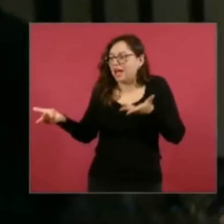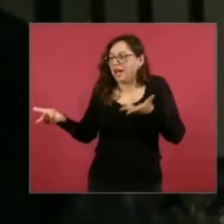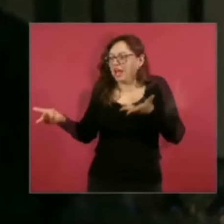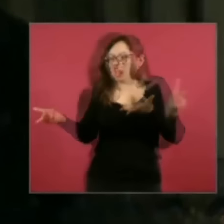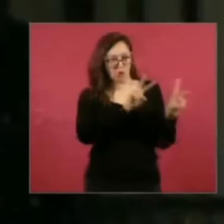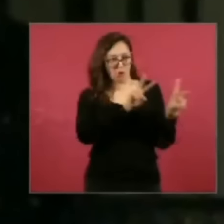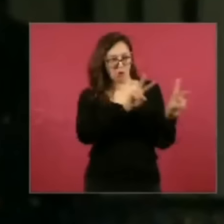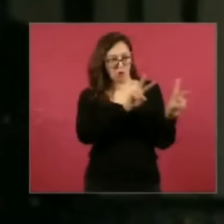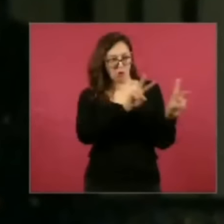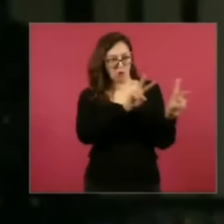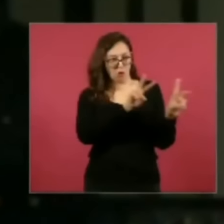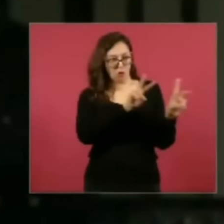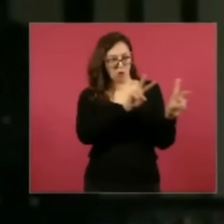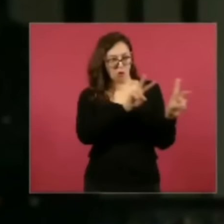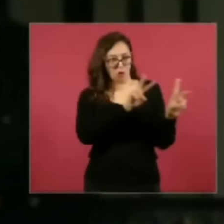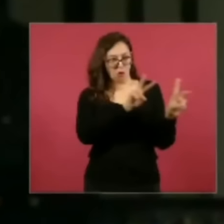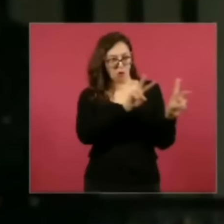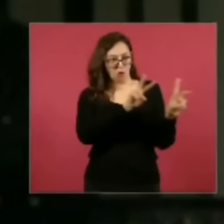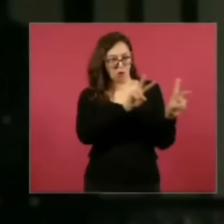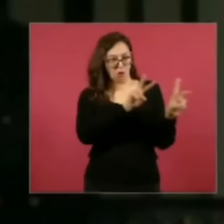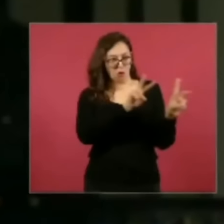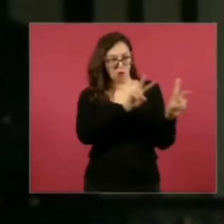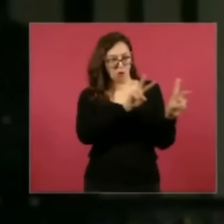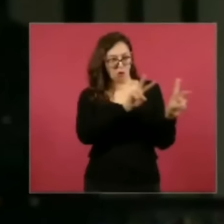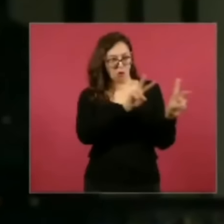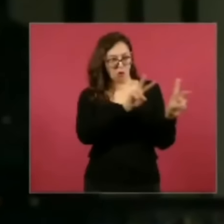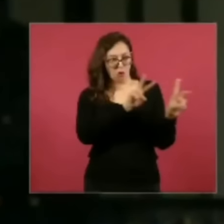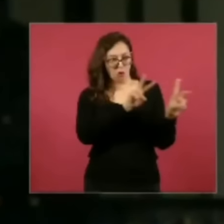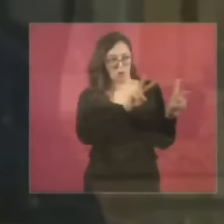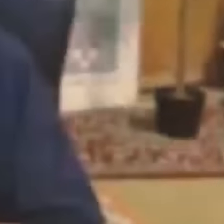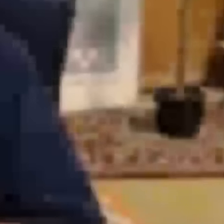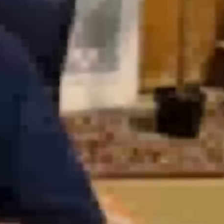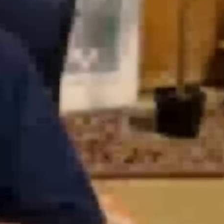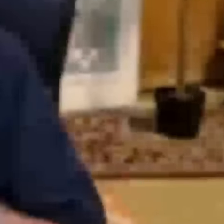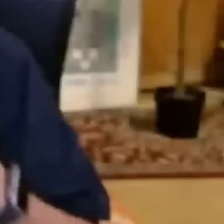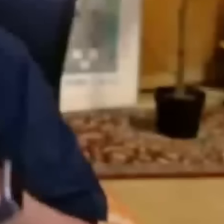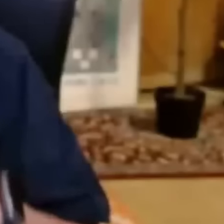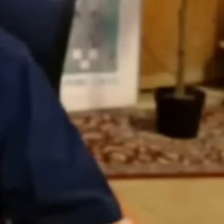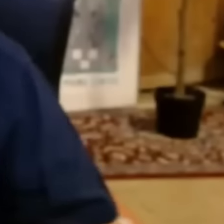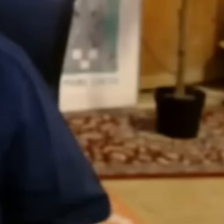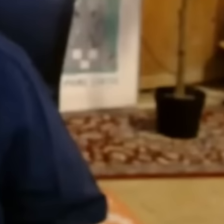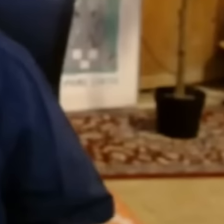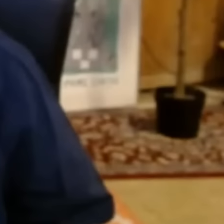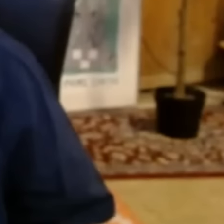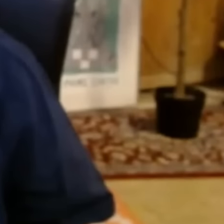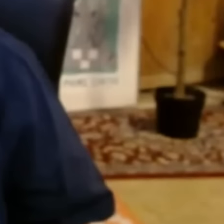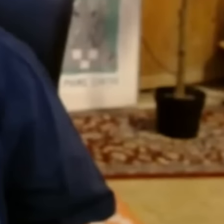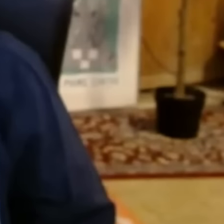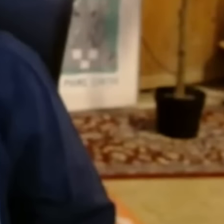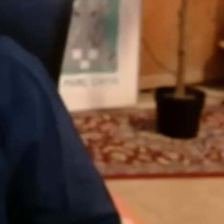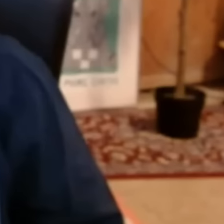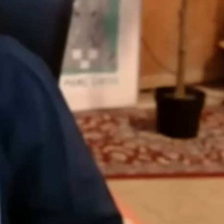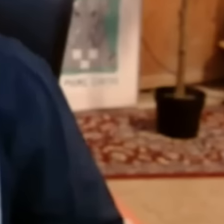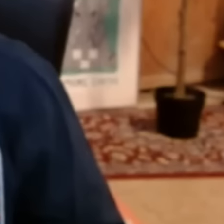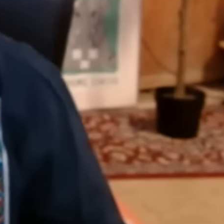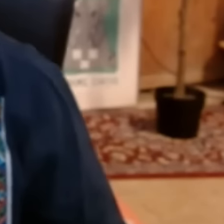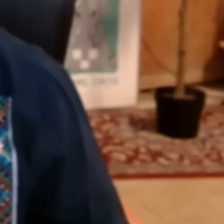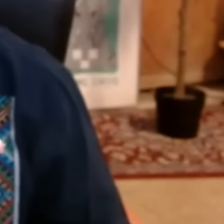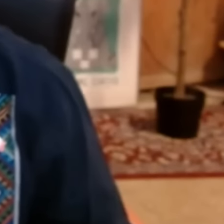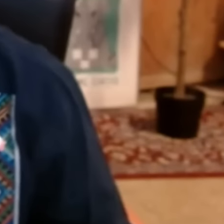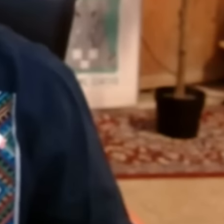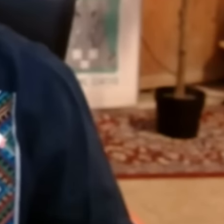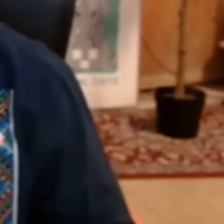nunca analiza, querido Ricardo, una situación verdaderamente cuestionable, ¿no? No sé, Pero bueno, tienes toda la razón, no,